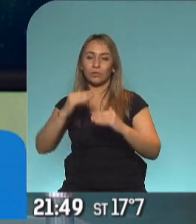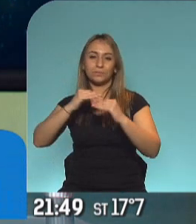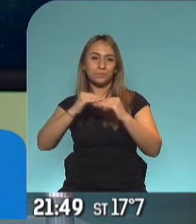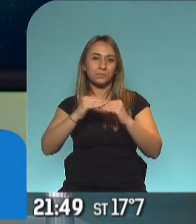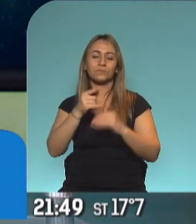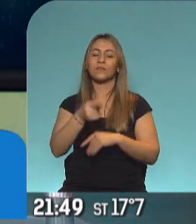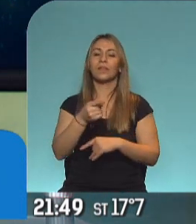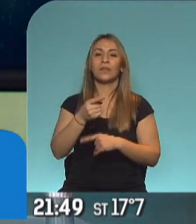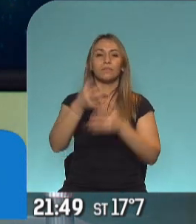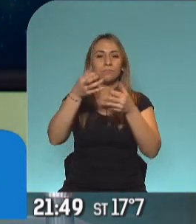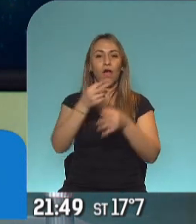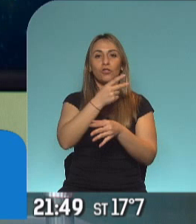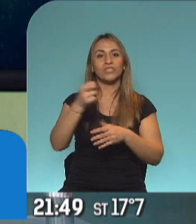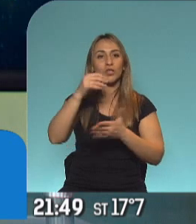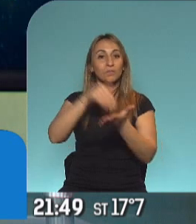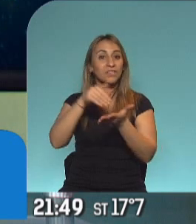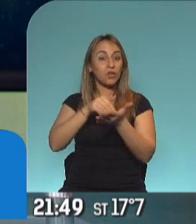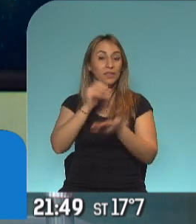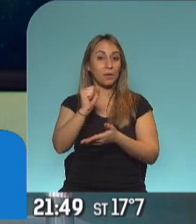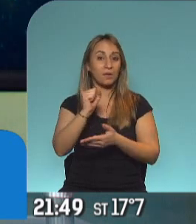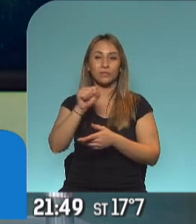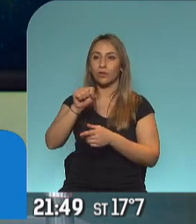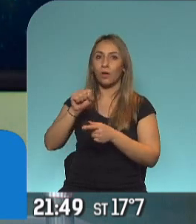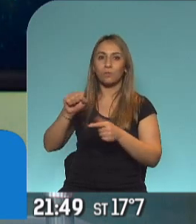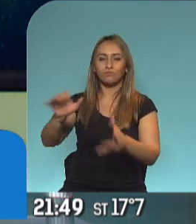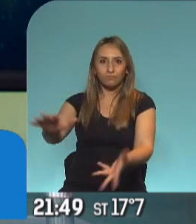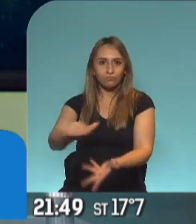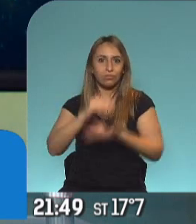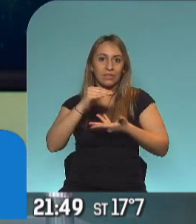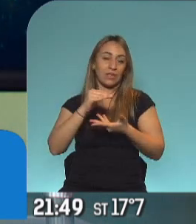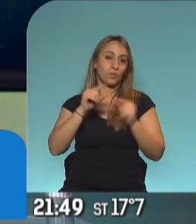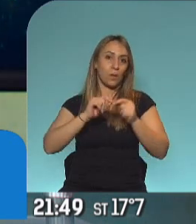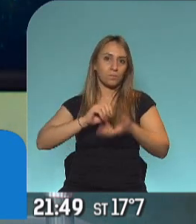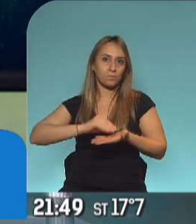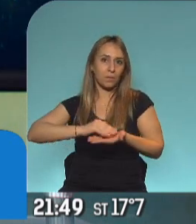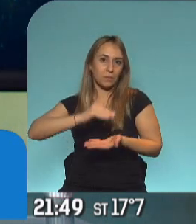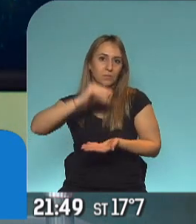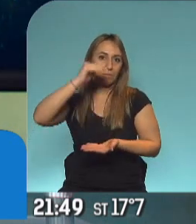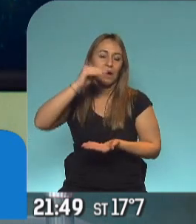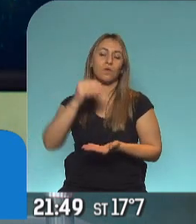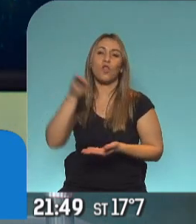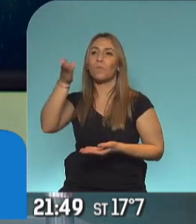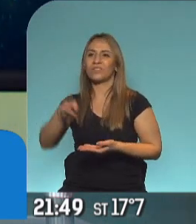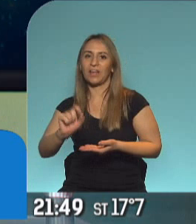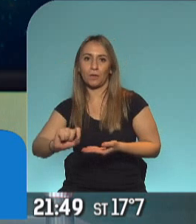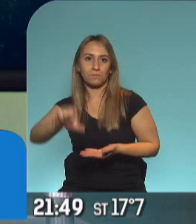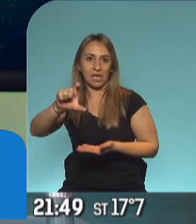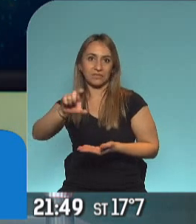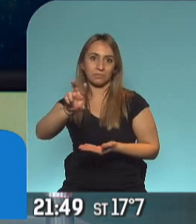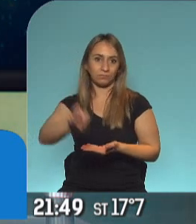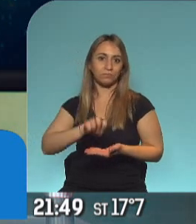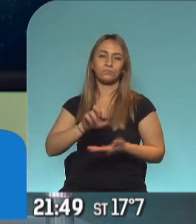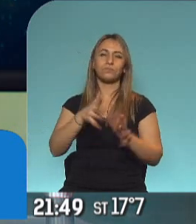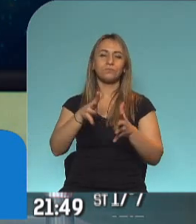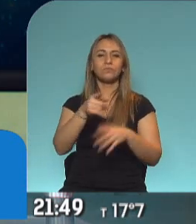capital es de 200 millones de pesos. En la medida que ese número va creciendo, crece la alícuota. Para que tenga una referencia, tomamos un